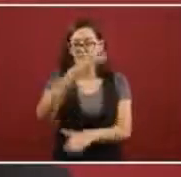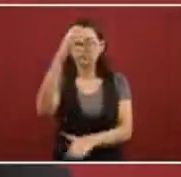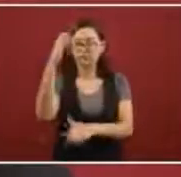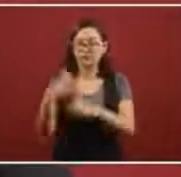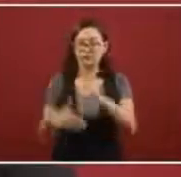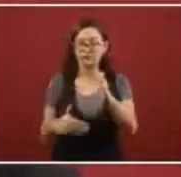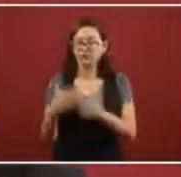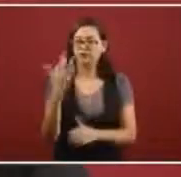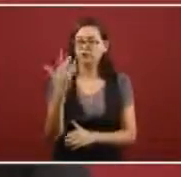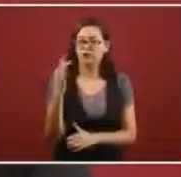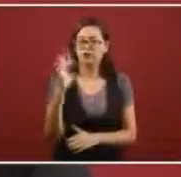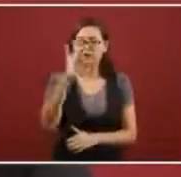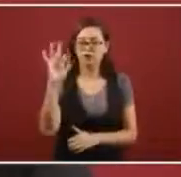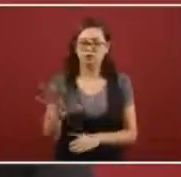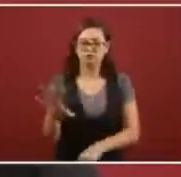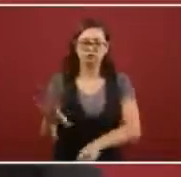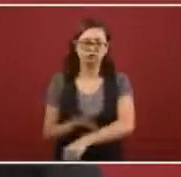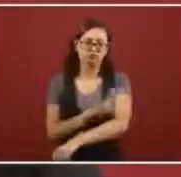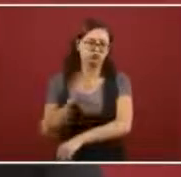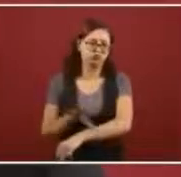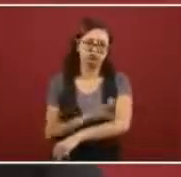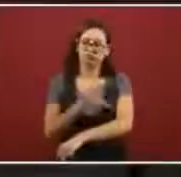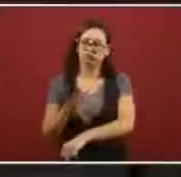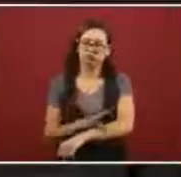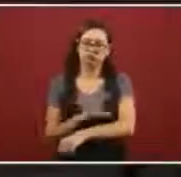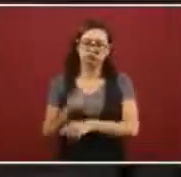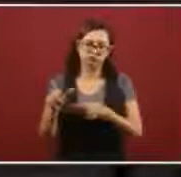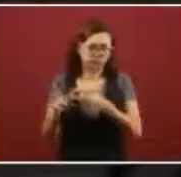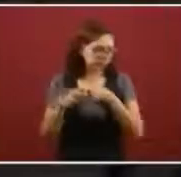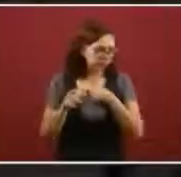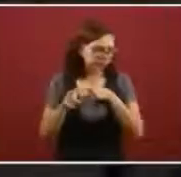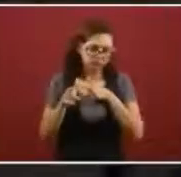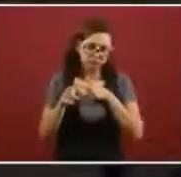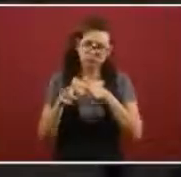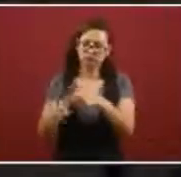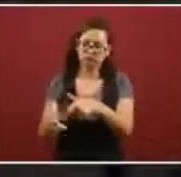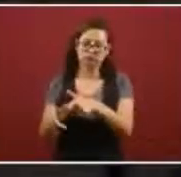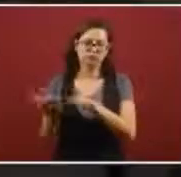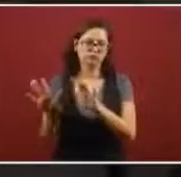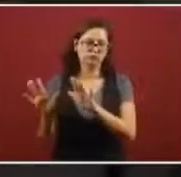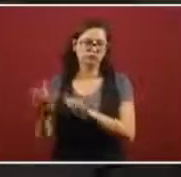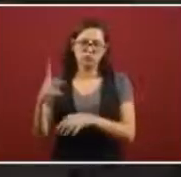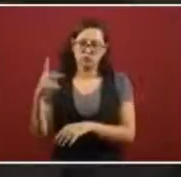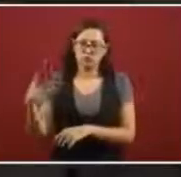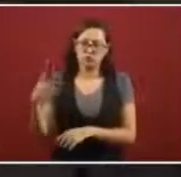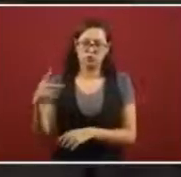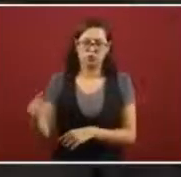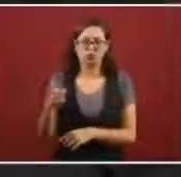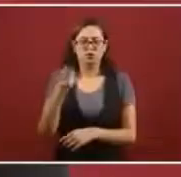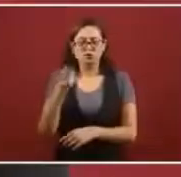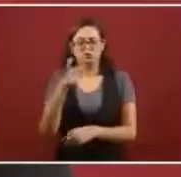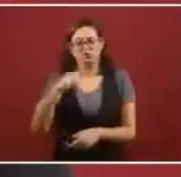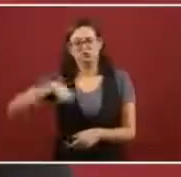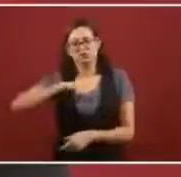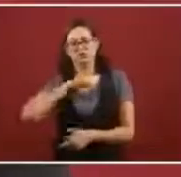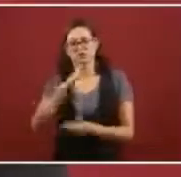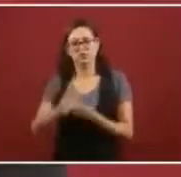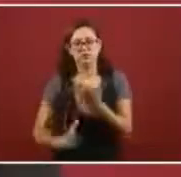el 54% de participación en el mercado. Ese es el